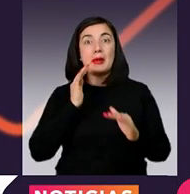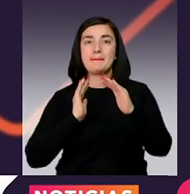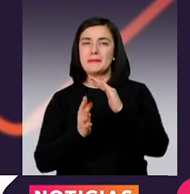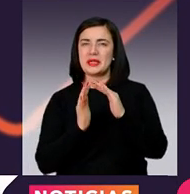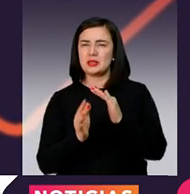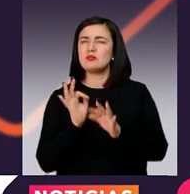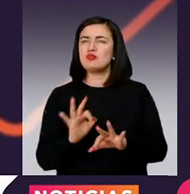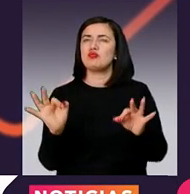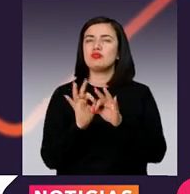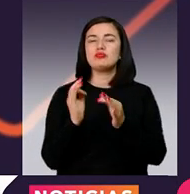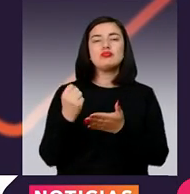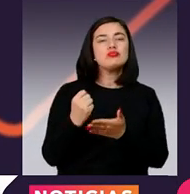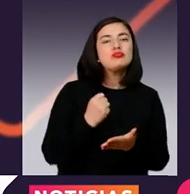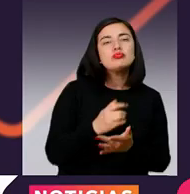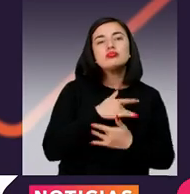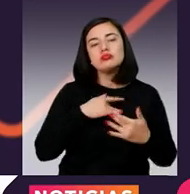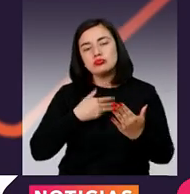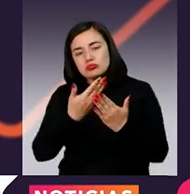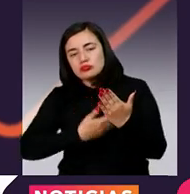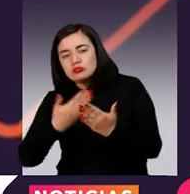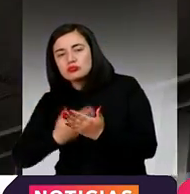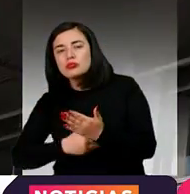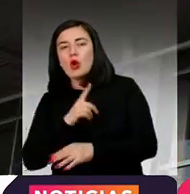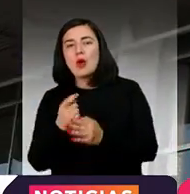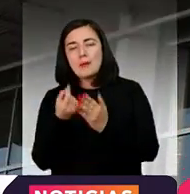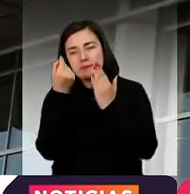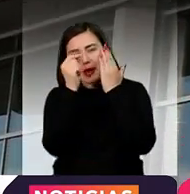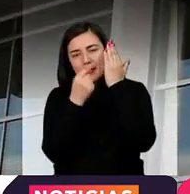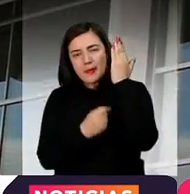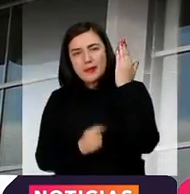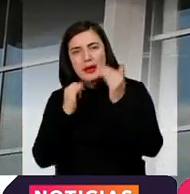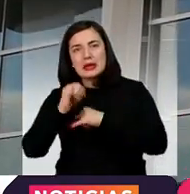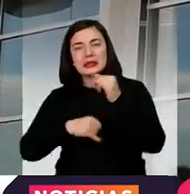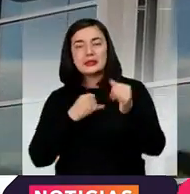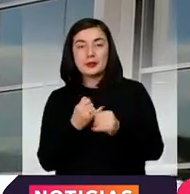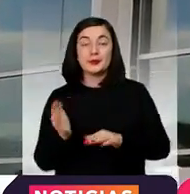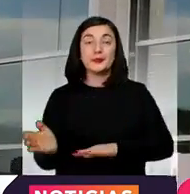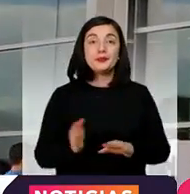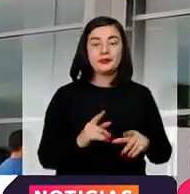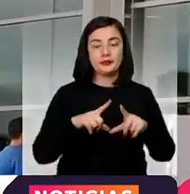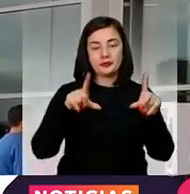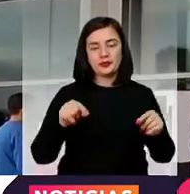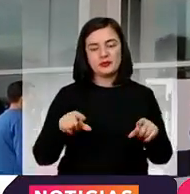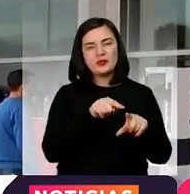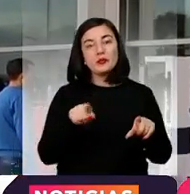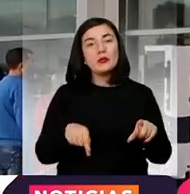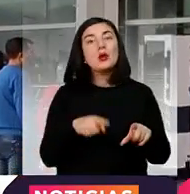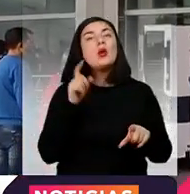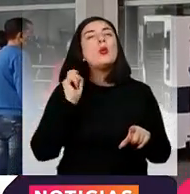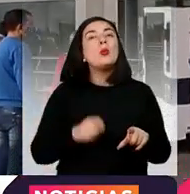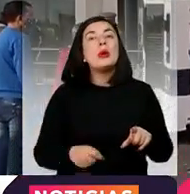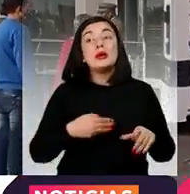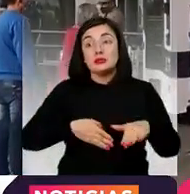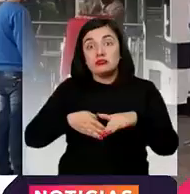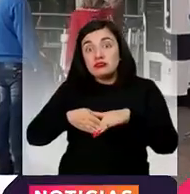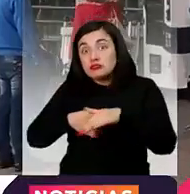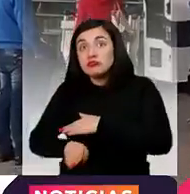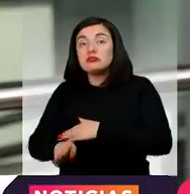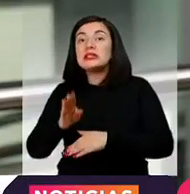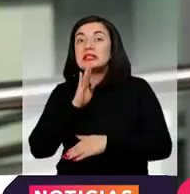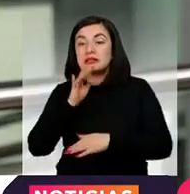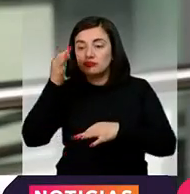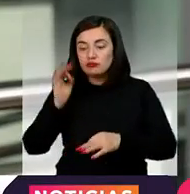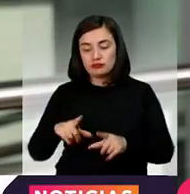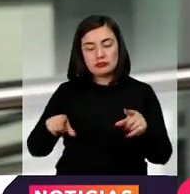estado de salud y de todos los ciudadanos internacionales. Pasa a bordo, tenga en cuenta que solo pueden ingresar al aeropuerto ciudadanos con tiquete de vuelo.